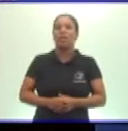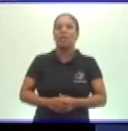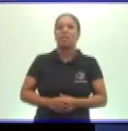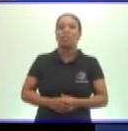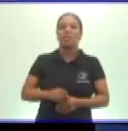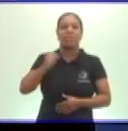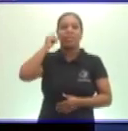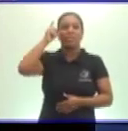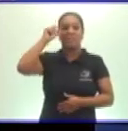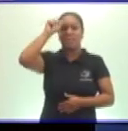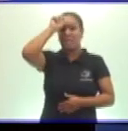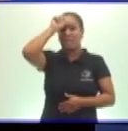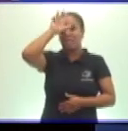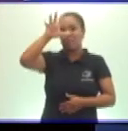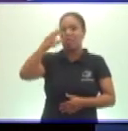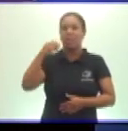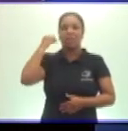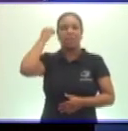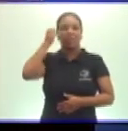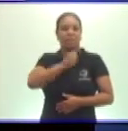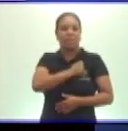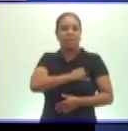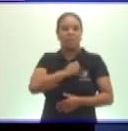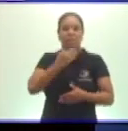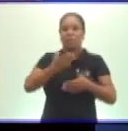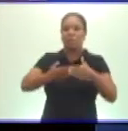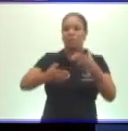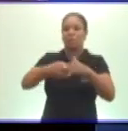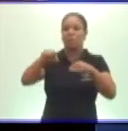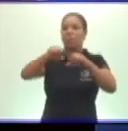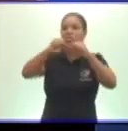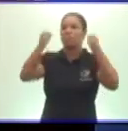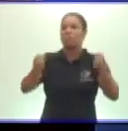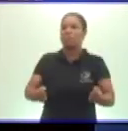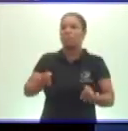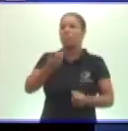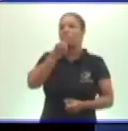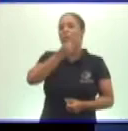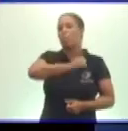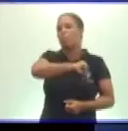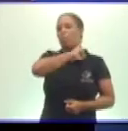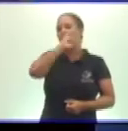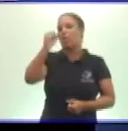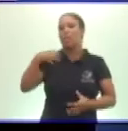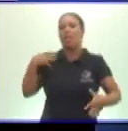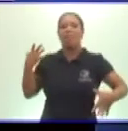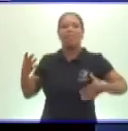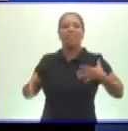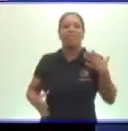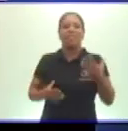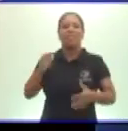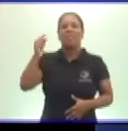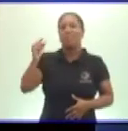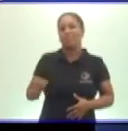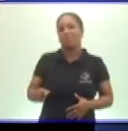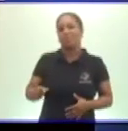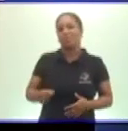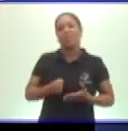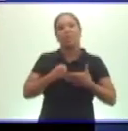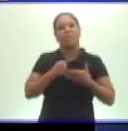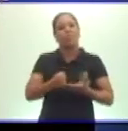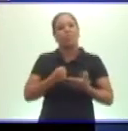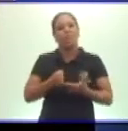pretendía construir un sistema que pudiera lograr la felicidad del ser humano y que sirviera para todos los